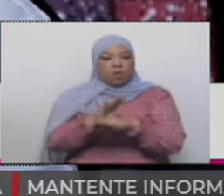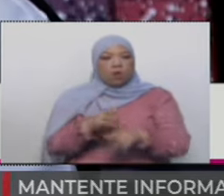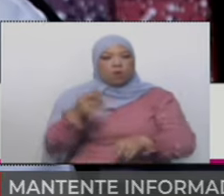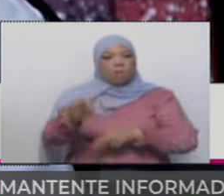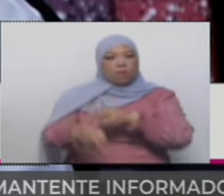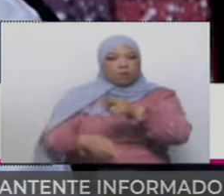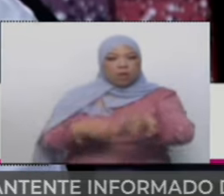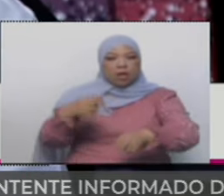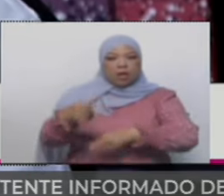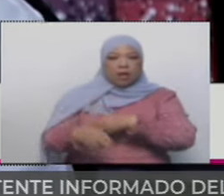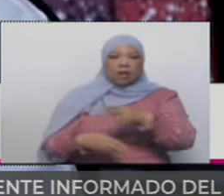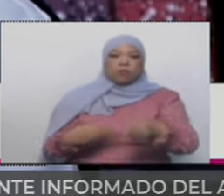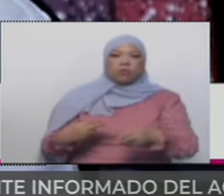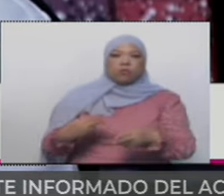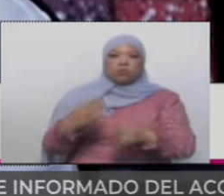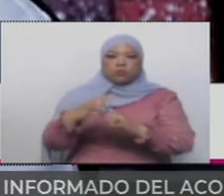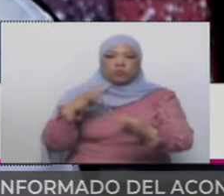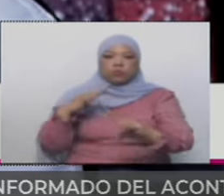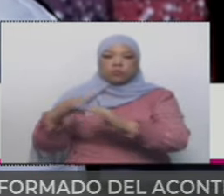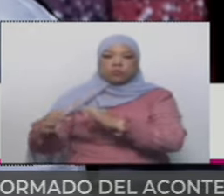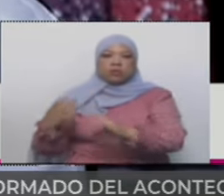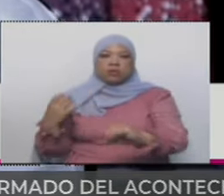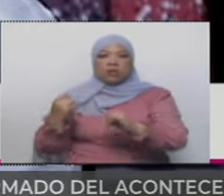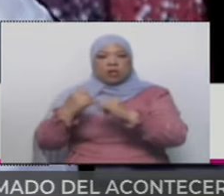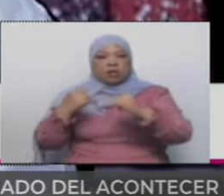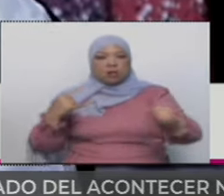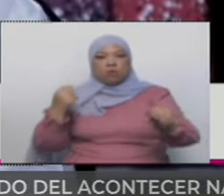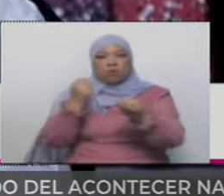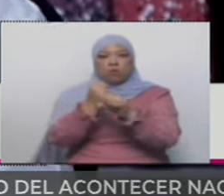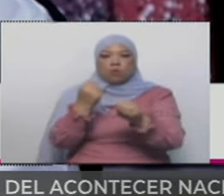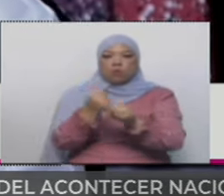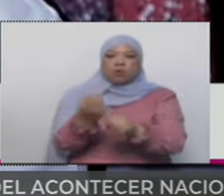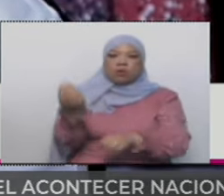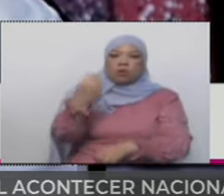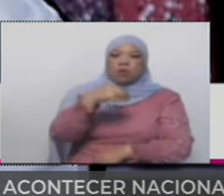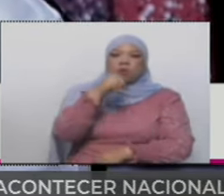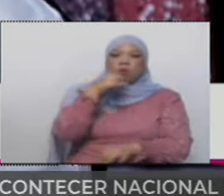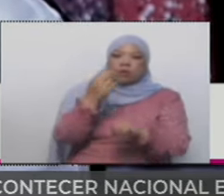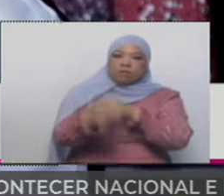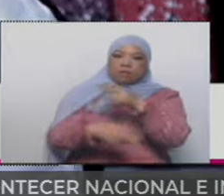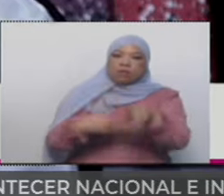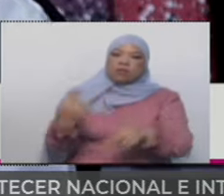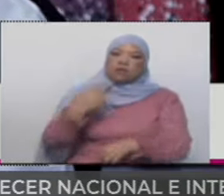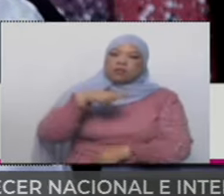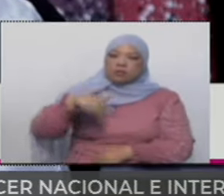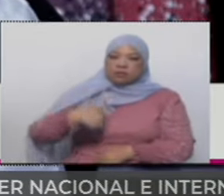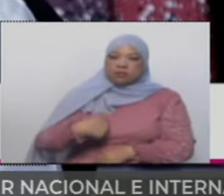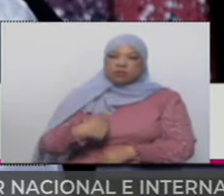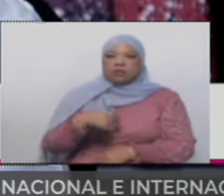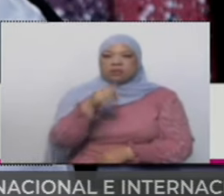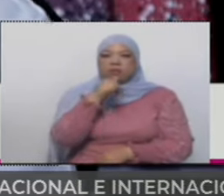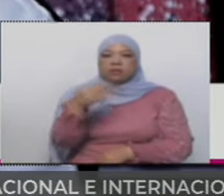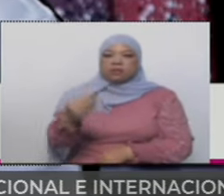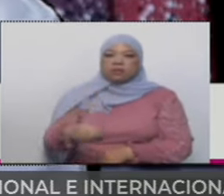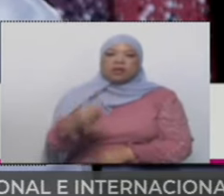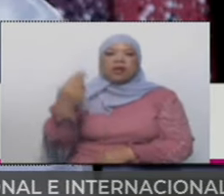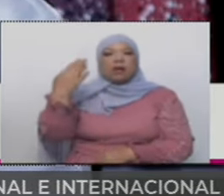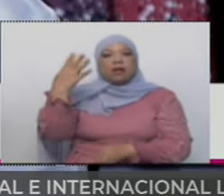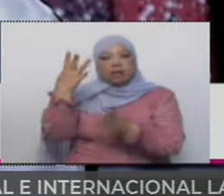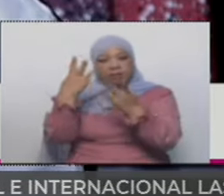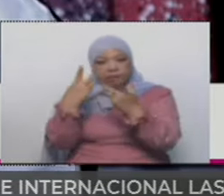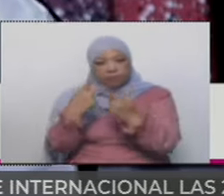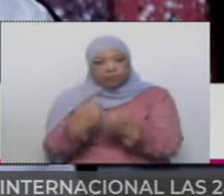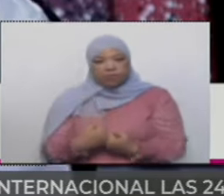mantenimiento metrobús, mantenimiento de los sistemas por cable, desde el área de estaciones, el área de operaciones metrobús, el área de tráfico, del área administrativa,